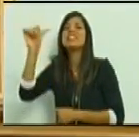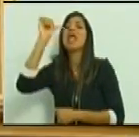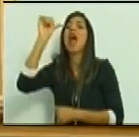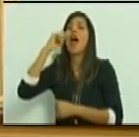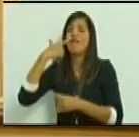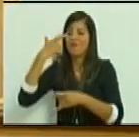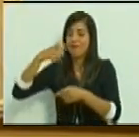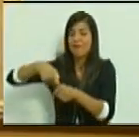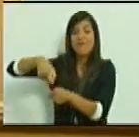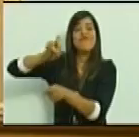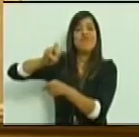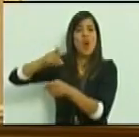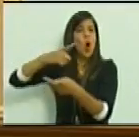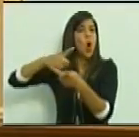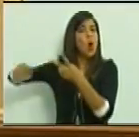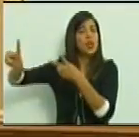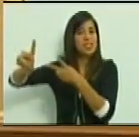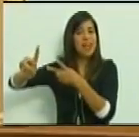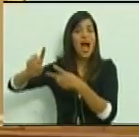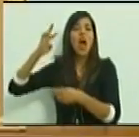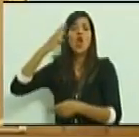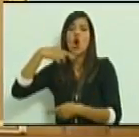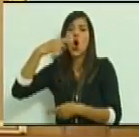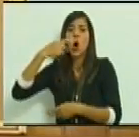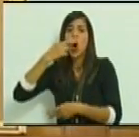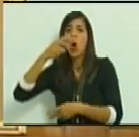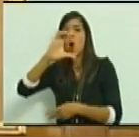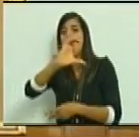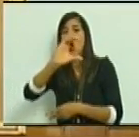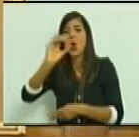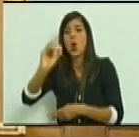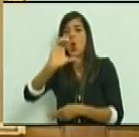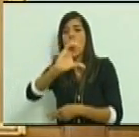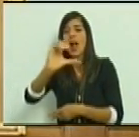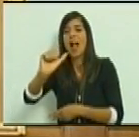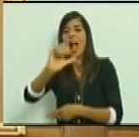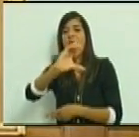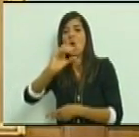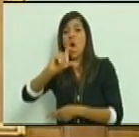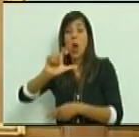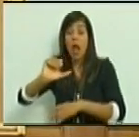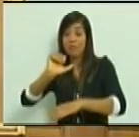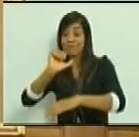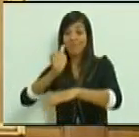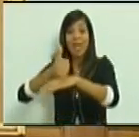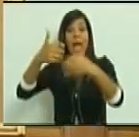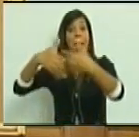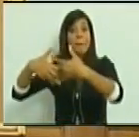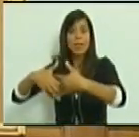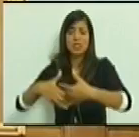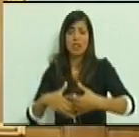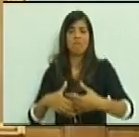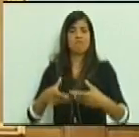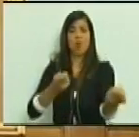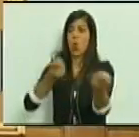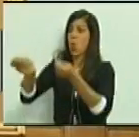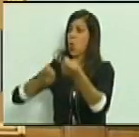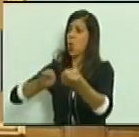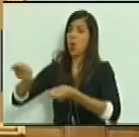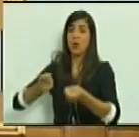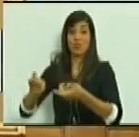y todas esas grandes transnacionales que de alguna forma mantienen control hegemónico de los insumos sustantivos